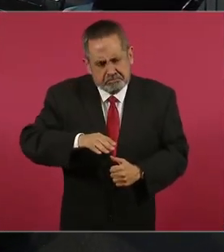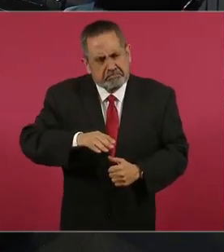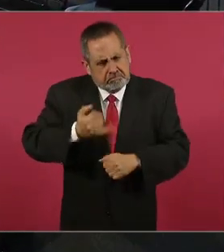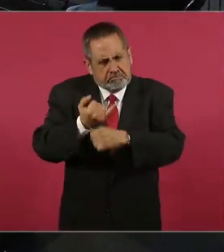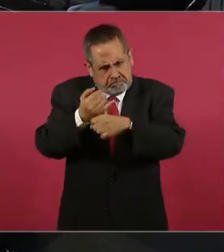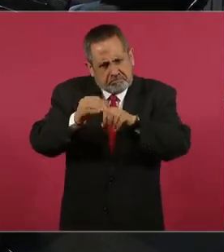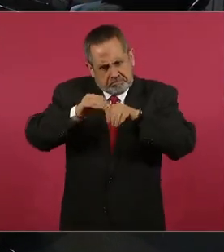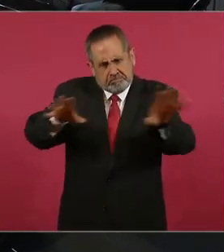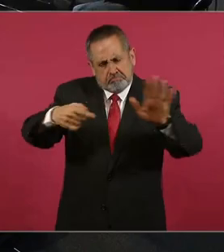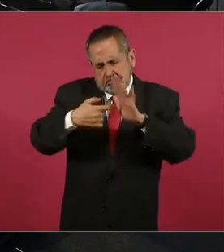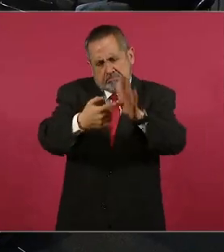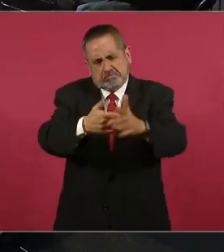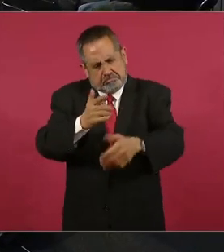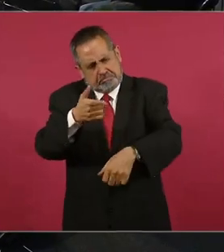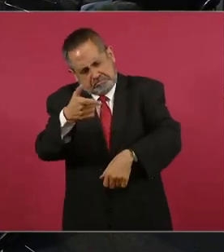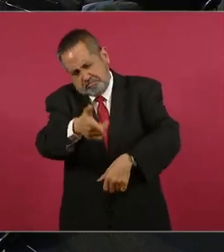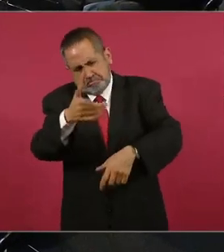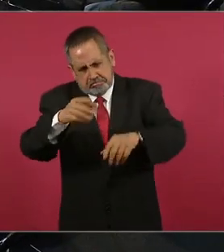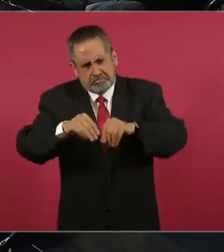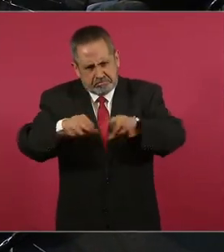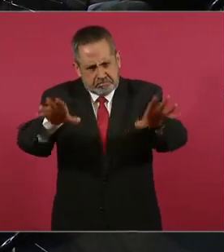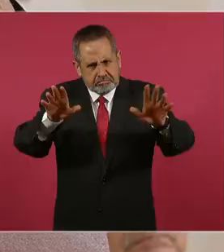que